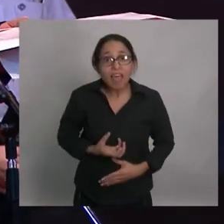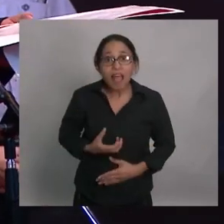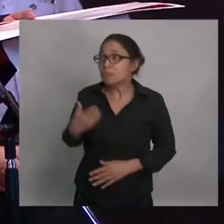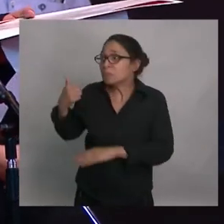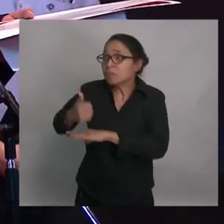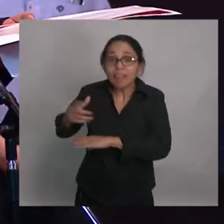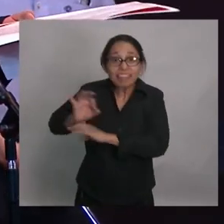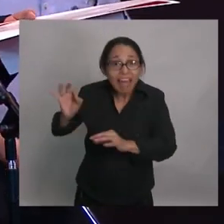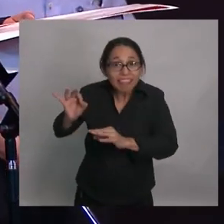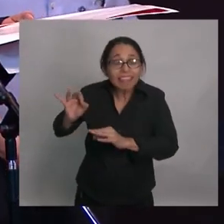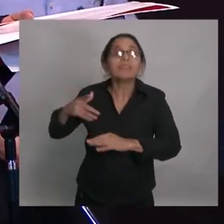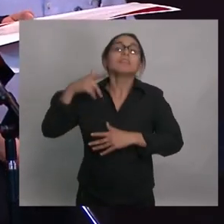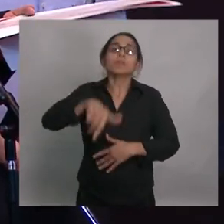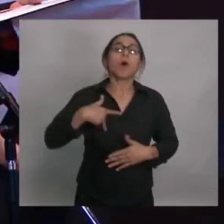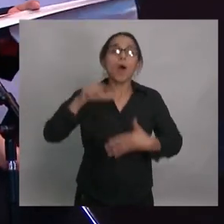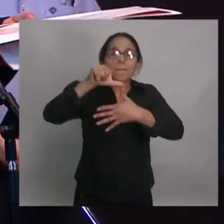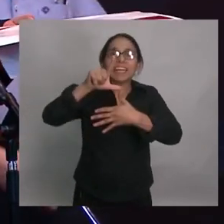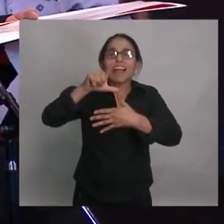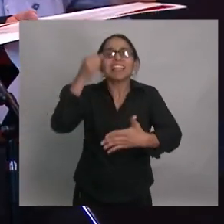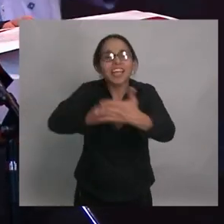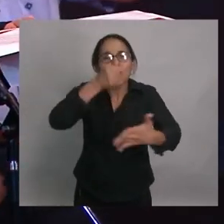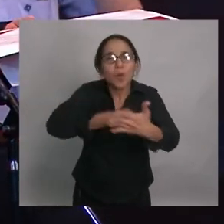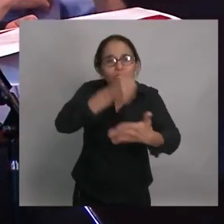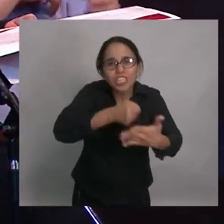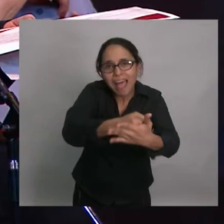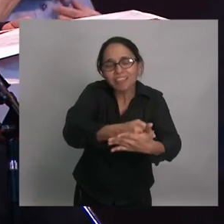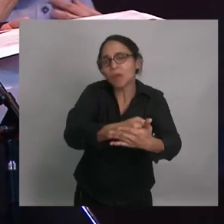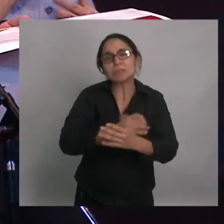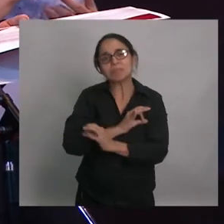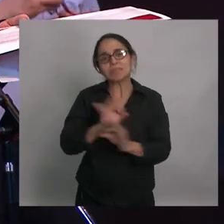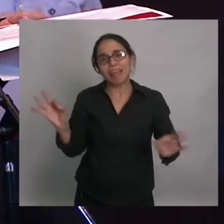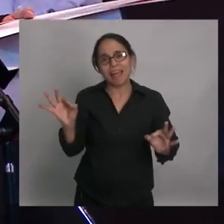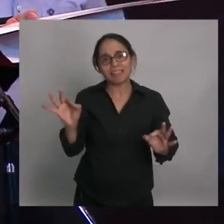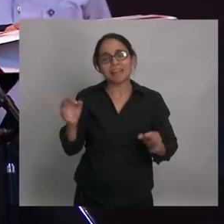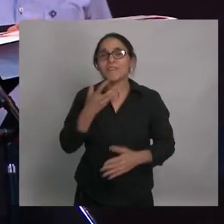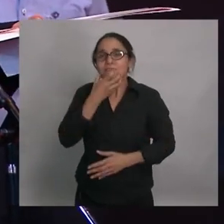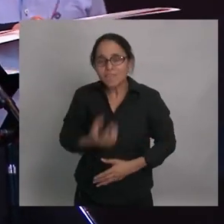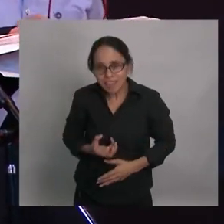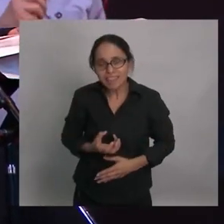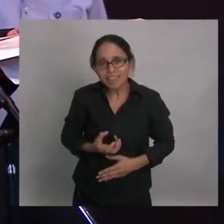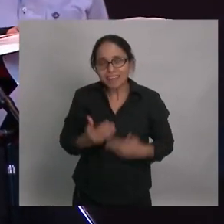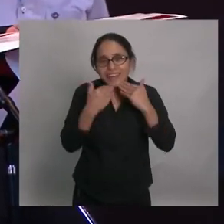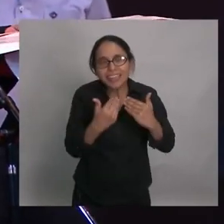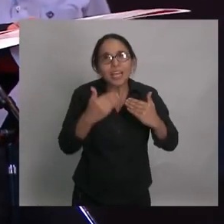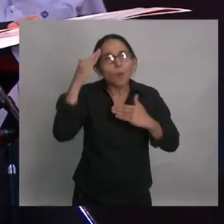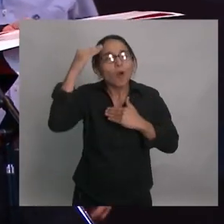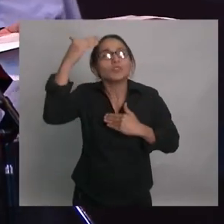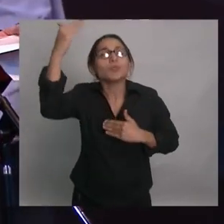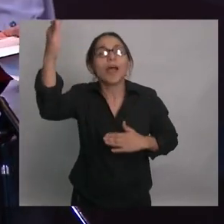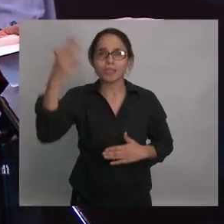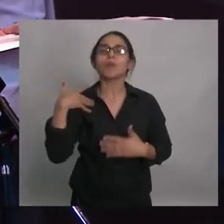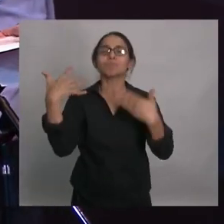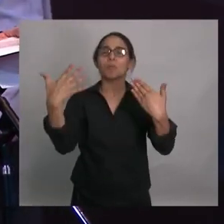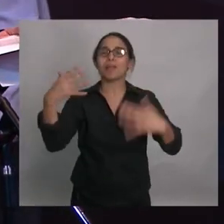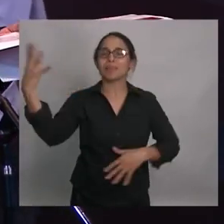y sin fidel pensaríamos que los sueños son imposibles todo se puede lograr es un momento de lucha en